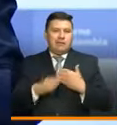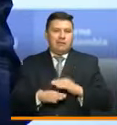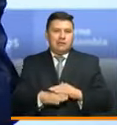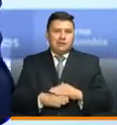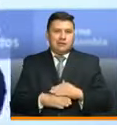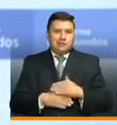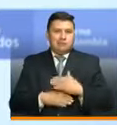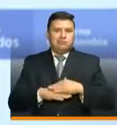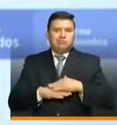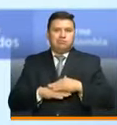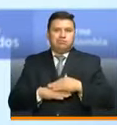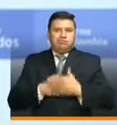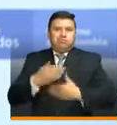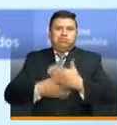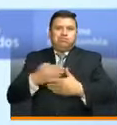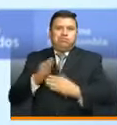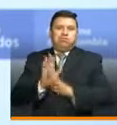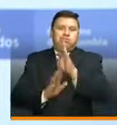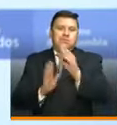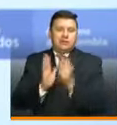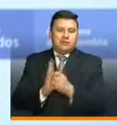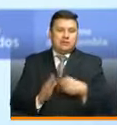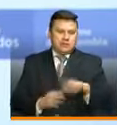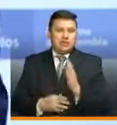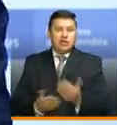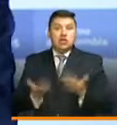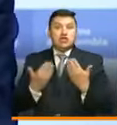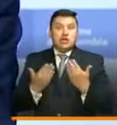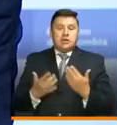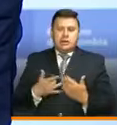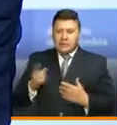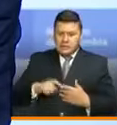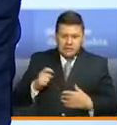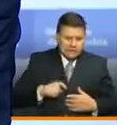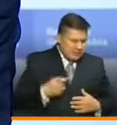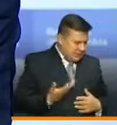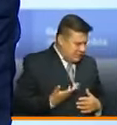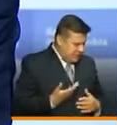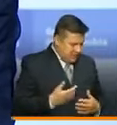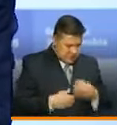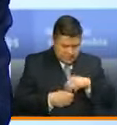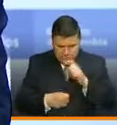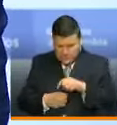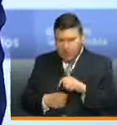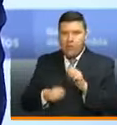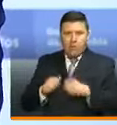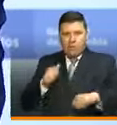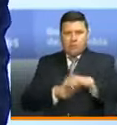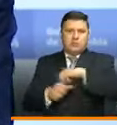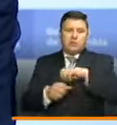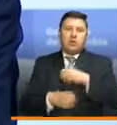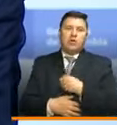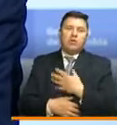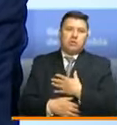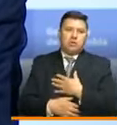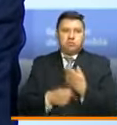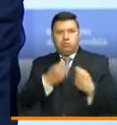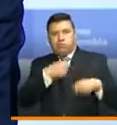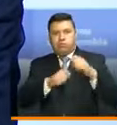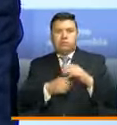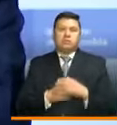esta producción que se ha venido generando, así como sirve para satisfacer las necesidades internas, se puede convertir en una oportunidad de